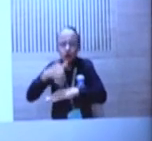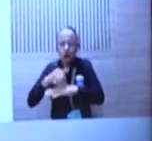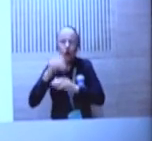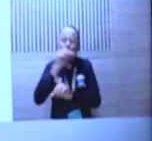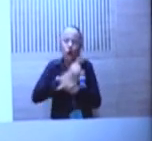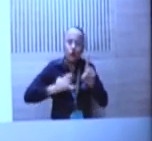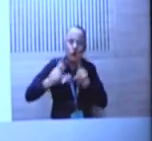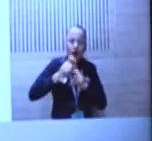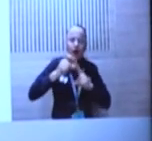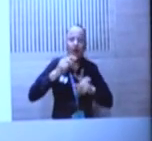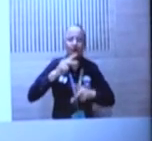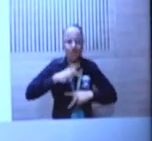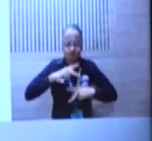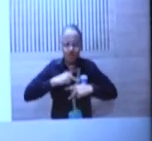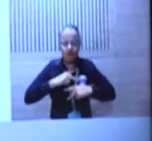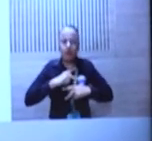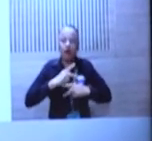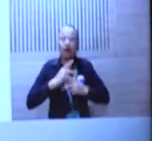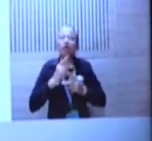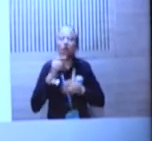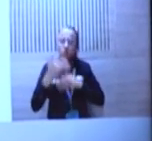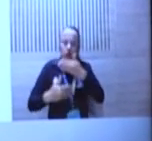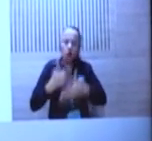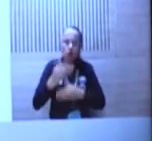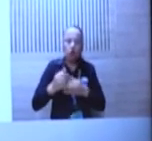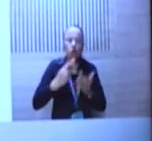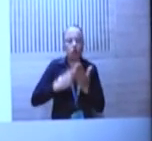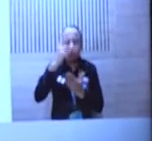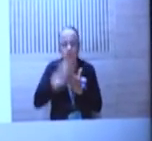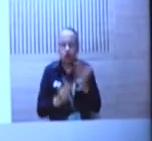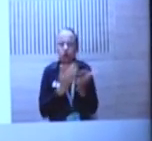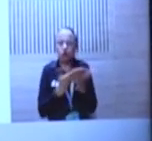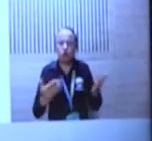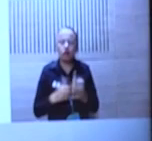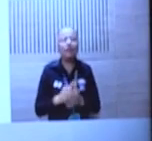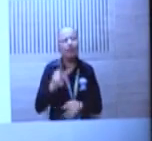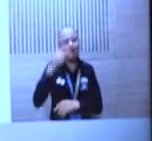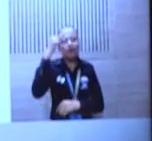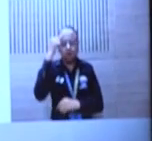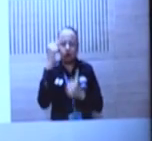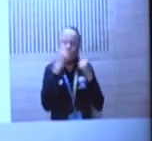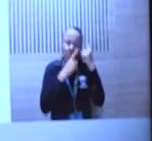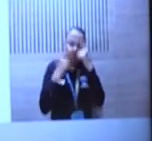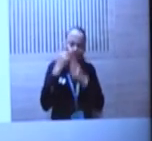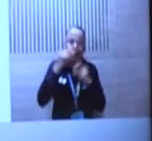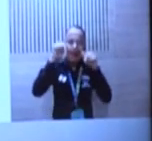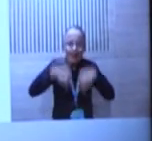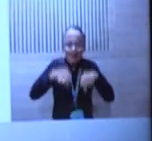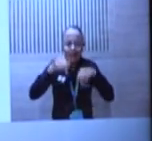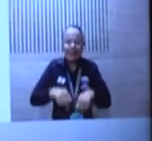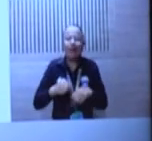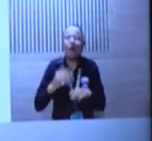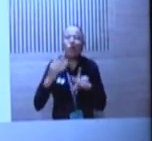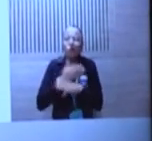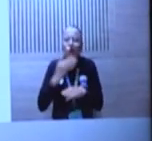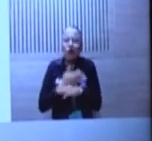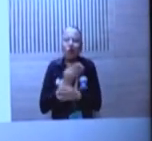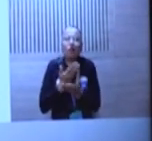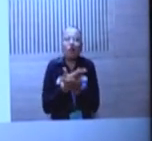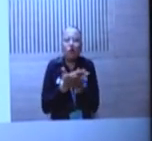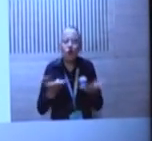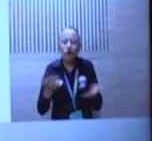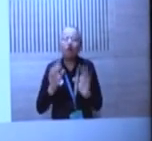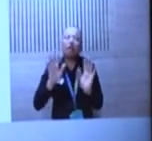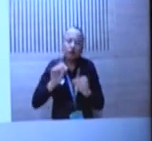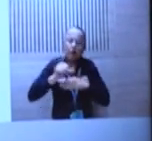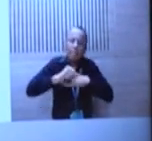atractivo de esta ciudad viene por los temas bioculturales no Por las playas viene por el relato cultural por la riqueza que tenemos las playas son parte de